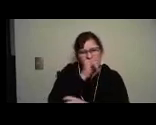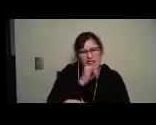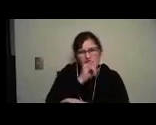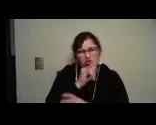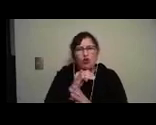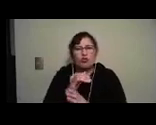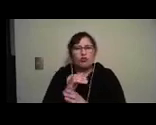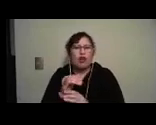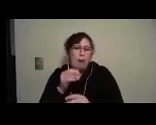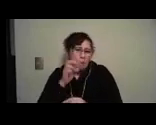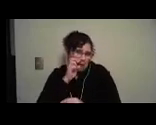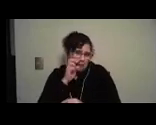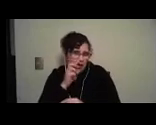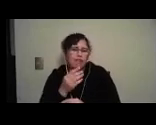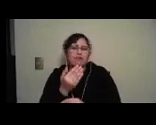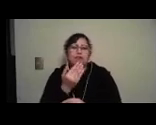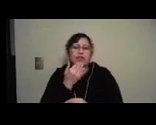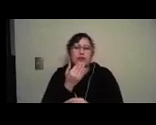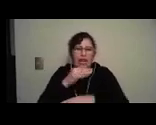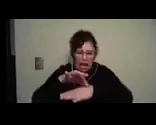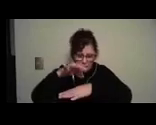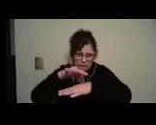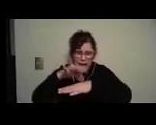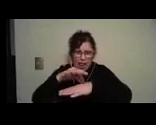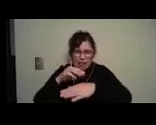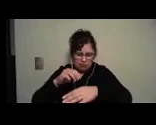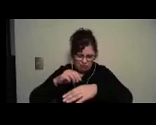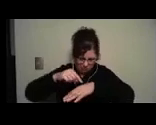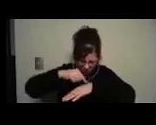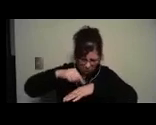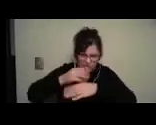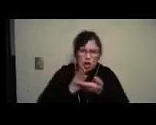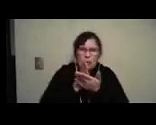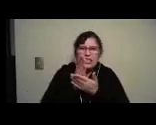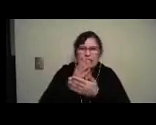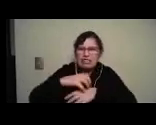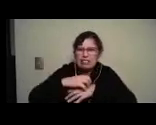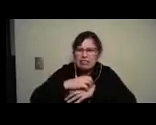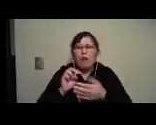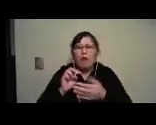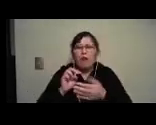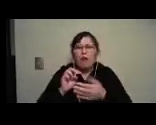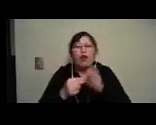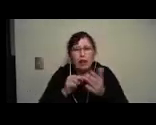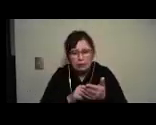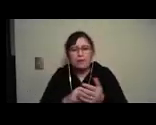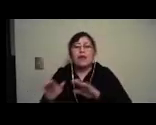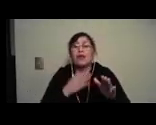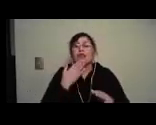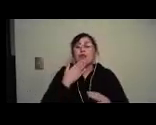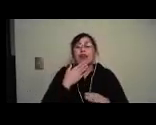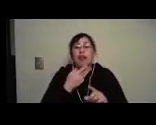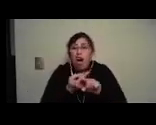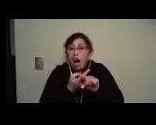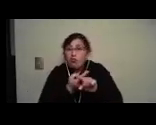nivel de piel por escaso aseo, ya disminución de la expectativa de vida, abuso por parte del cuidador familiar o